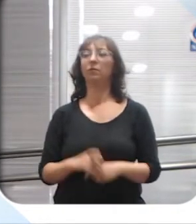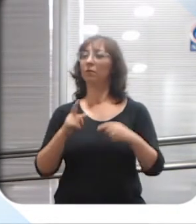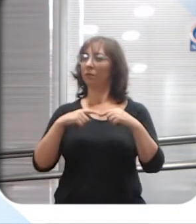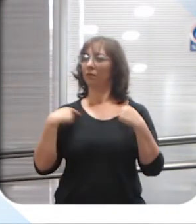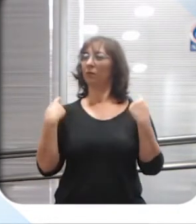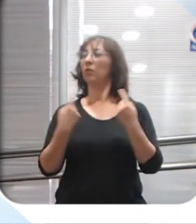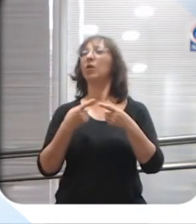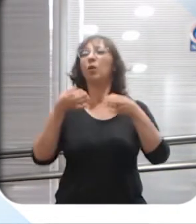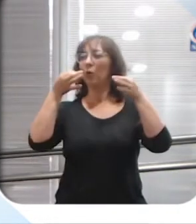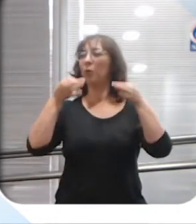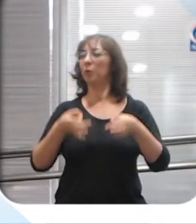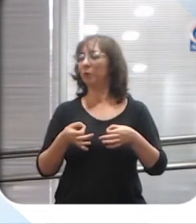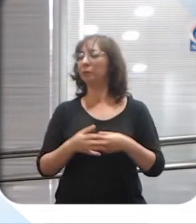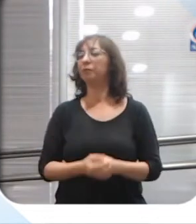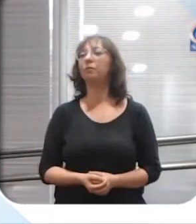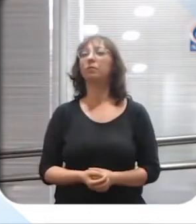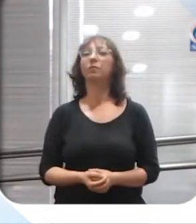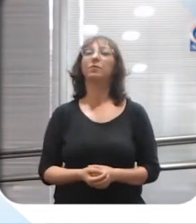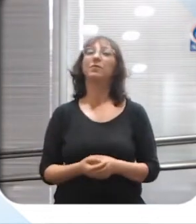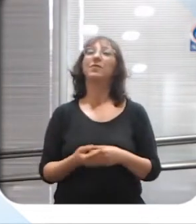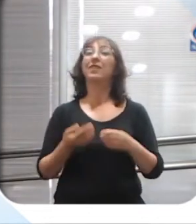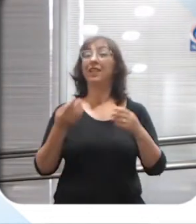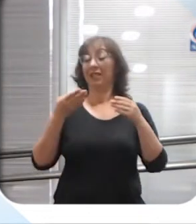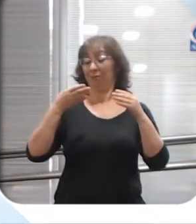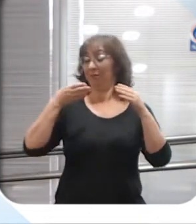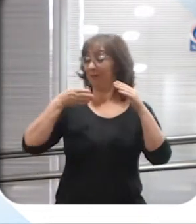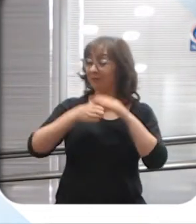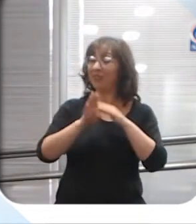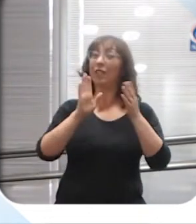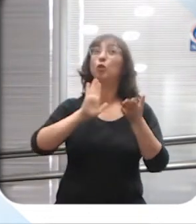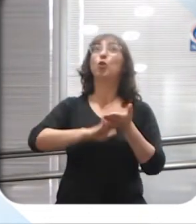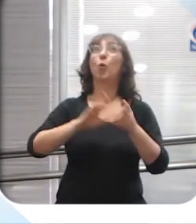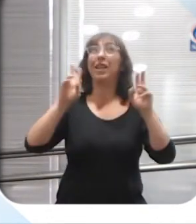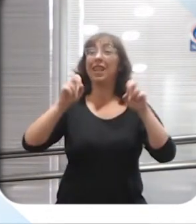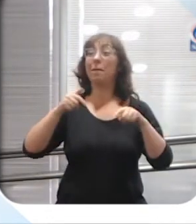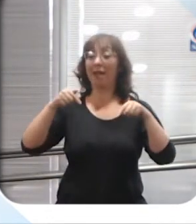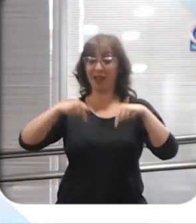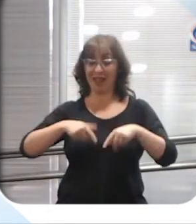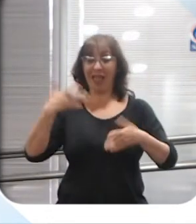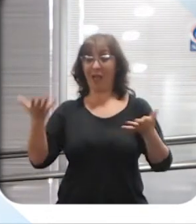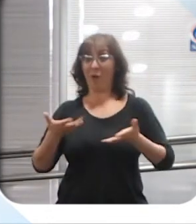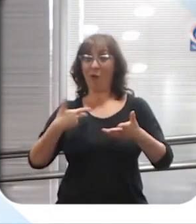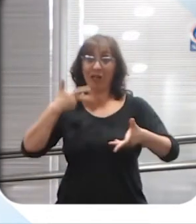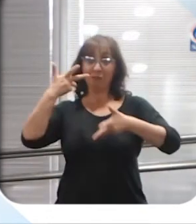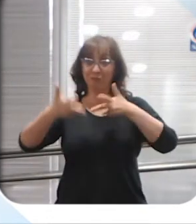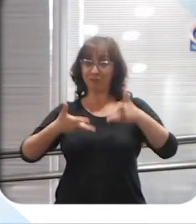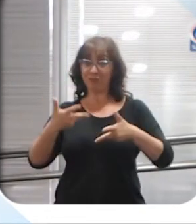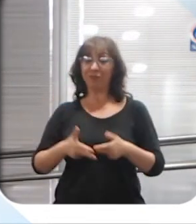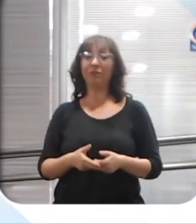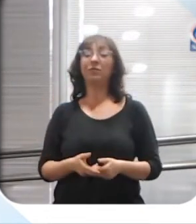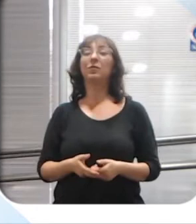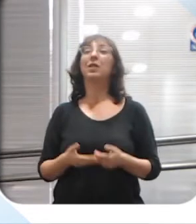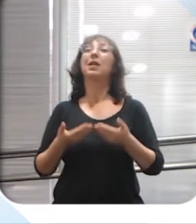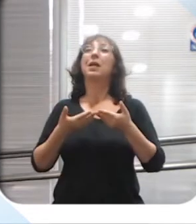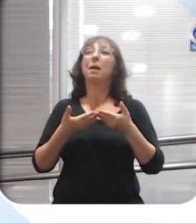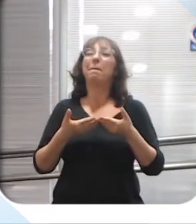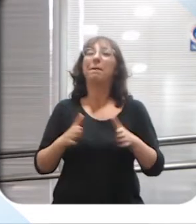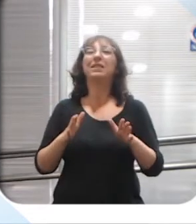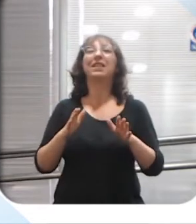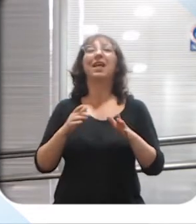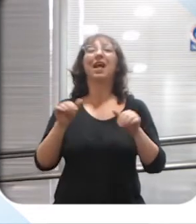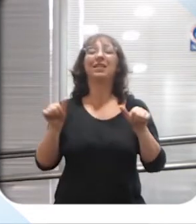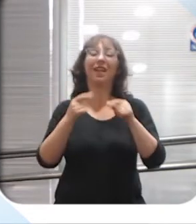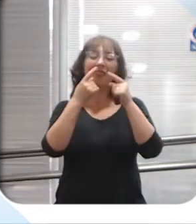Nosotros, justamente para entrar en esta temática que nos cita hoy acá, empezamos a hacer algunos